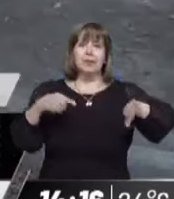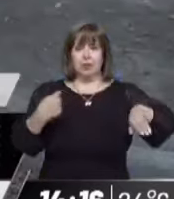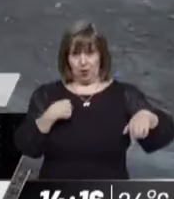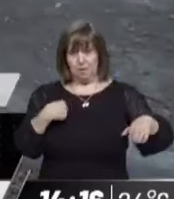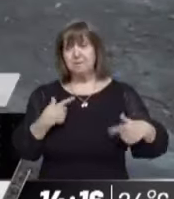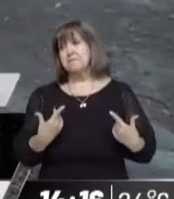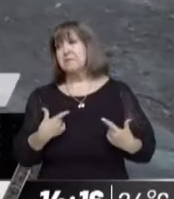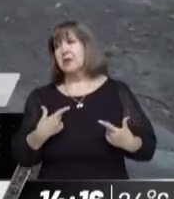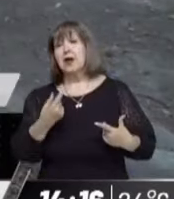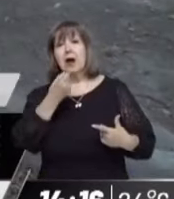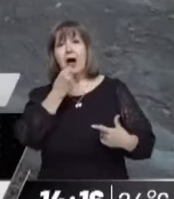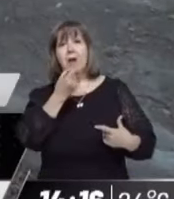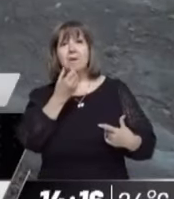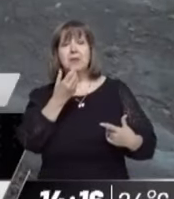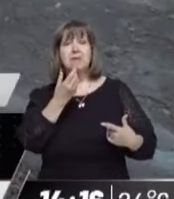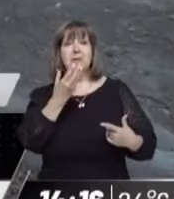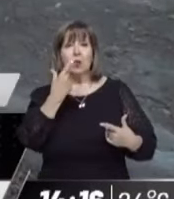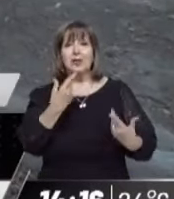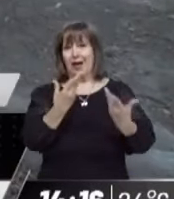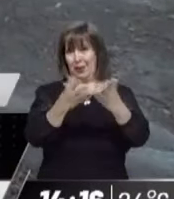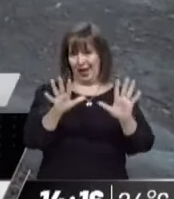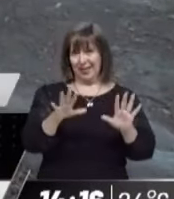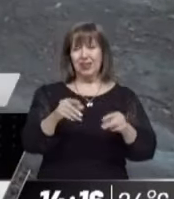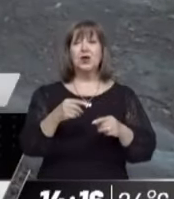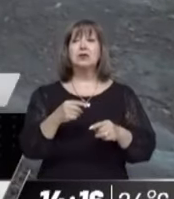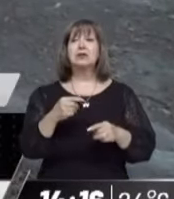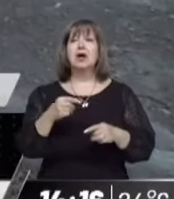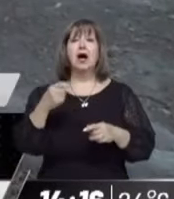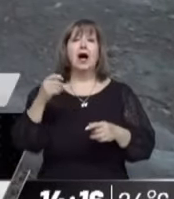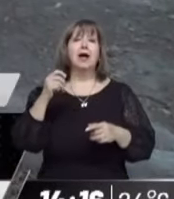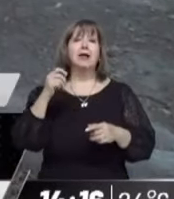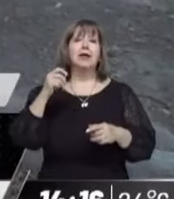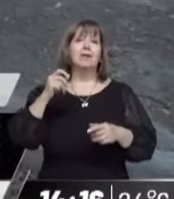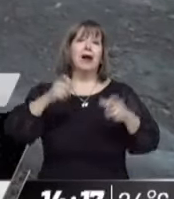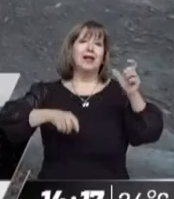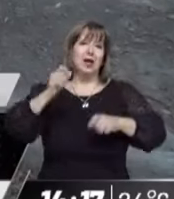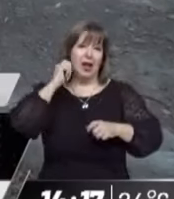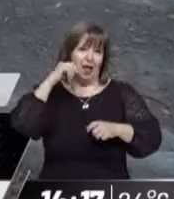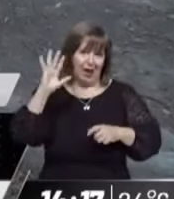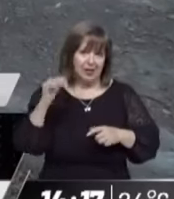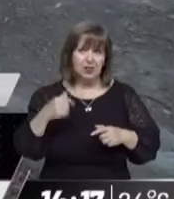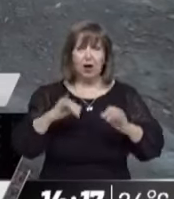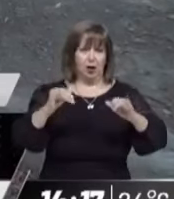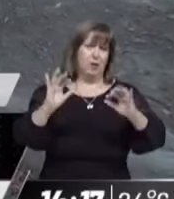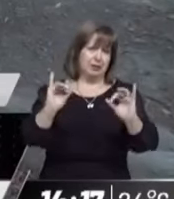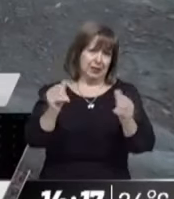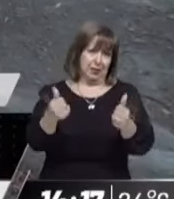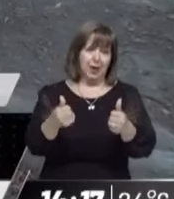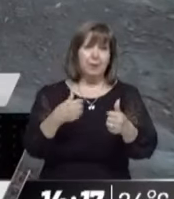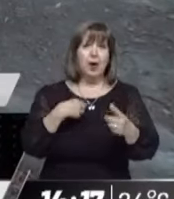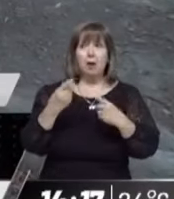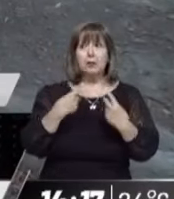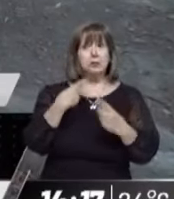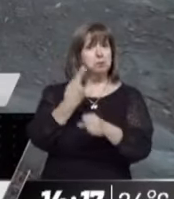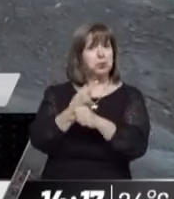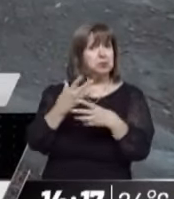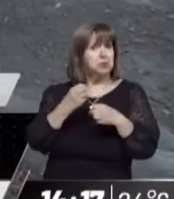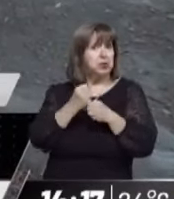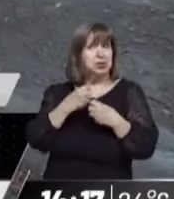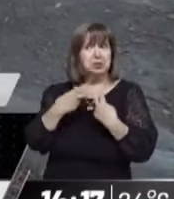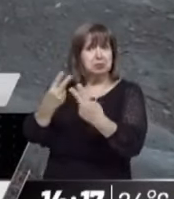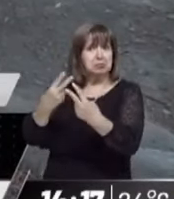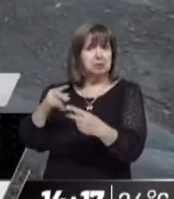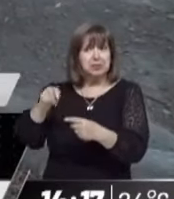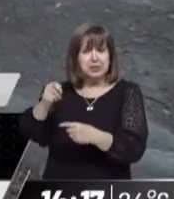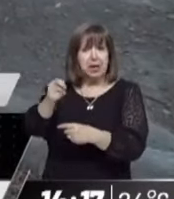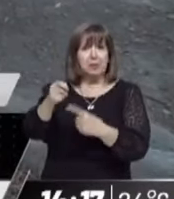una que acá somos ya gente mayor y hay gente joven también obvio que muchas veces no se puede viajar a la ciudad hacer un